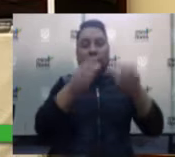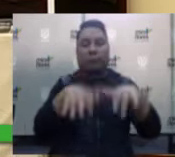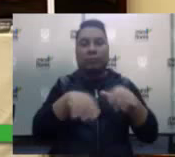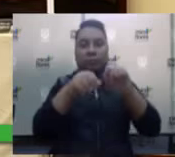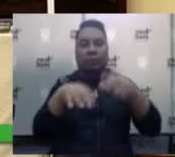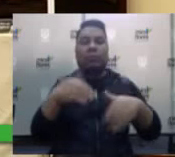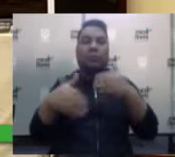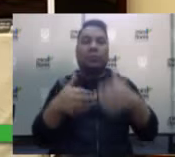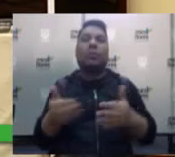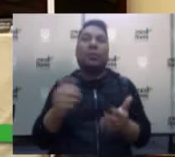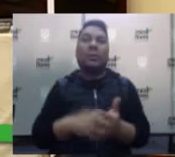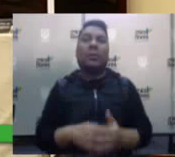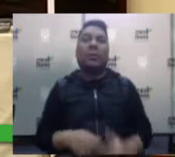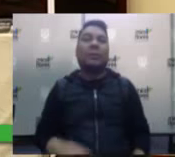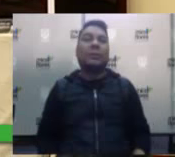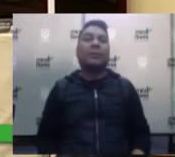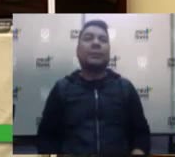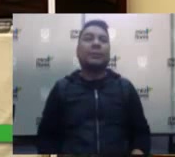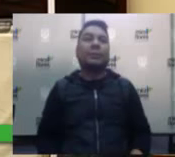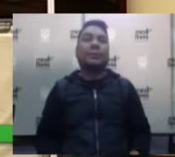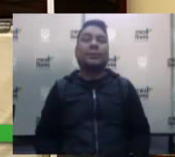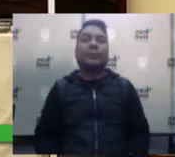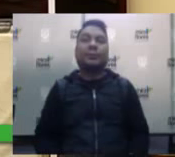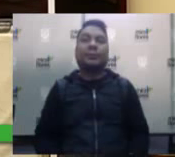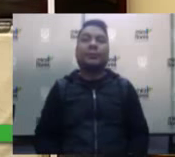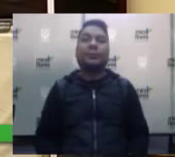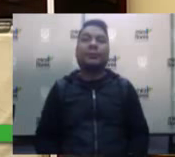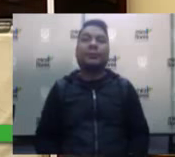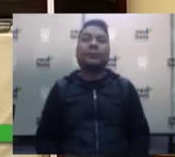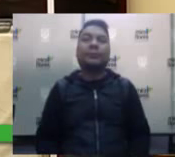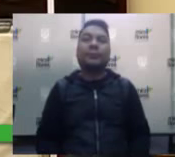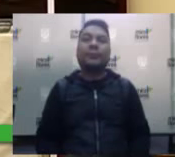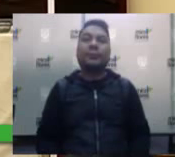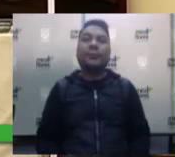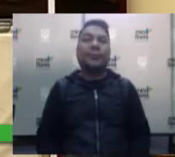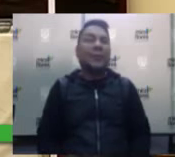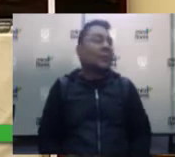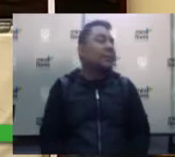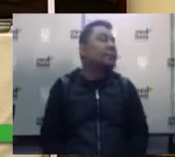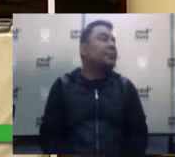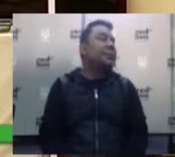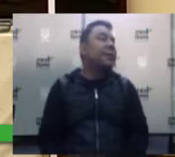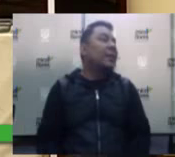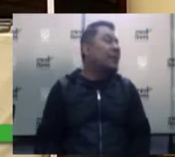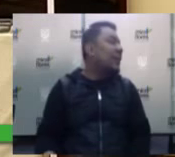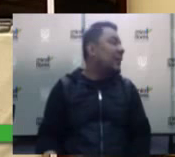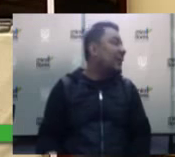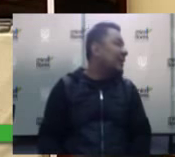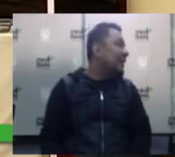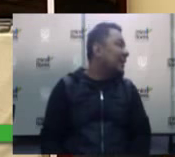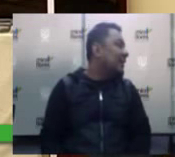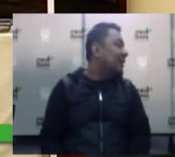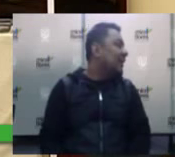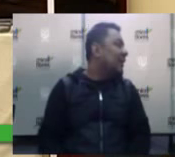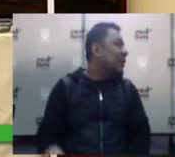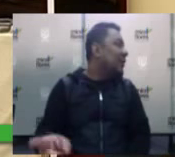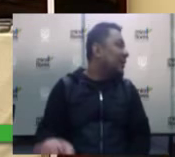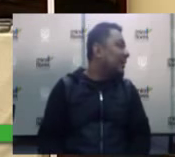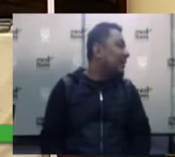bolillas. Se incorporan las bolillas entonces al áforo para el siguiente bloque de sorteo.